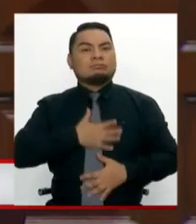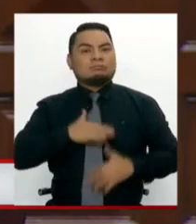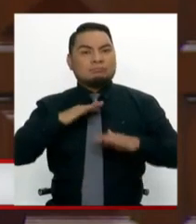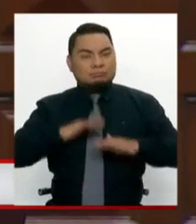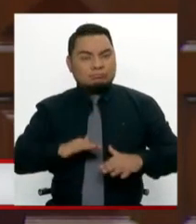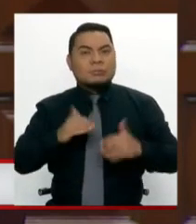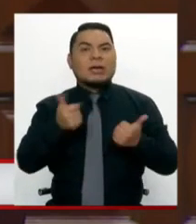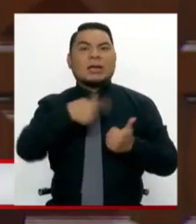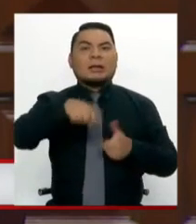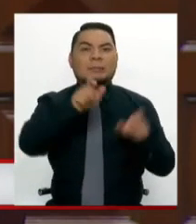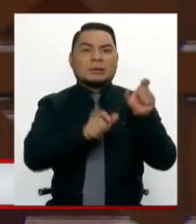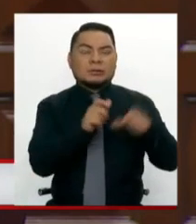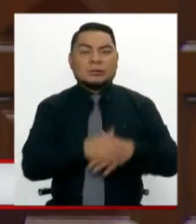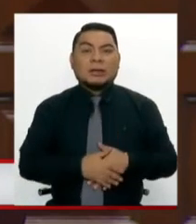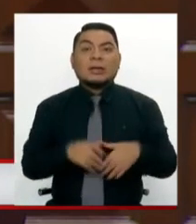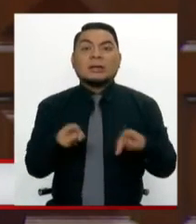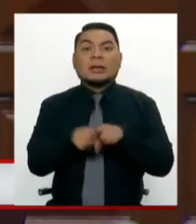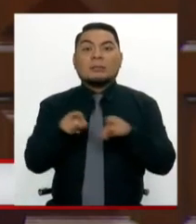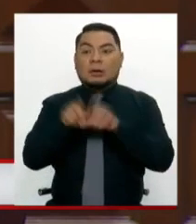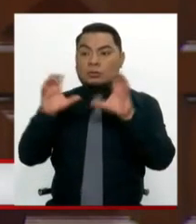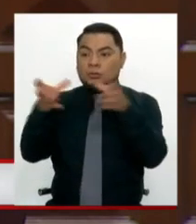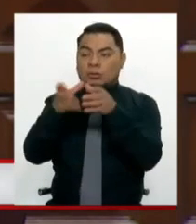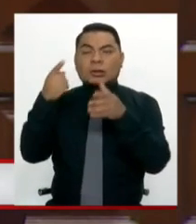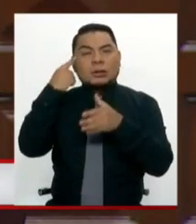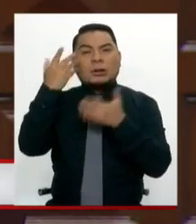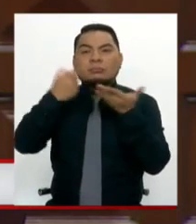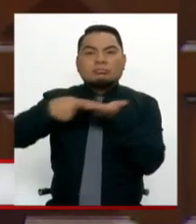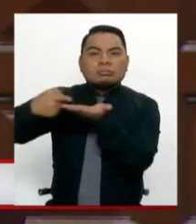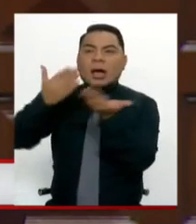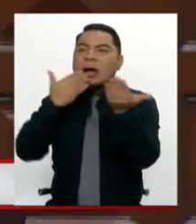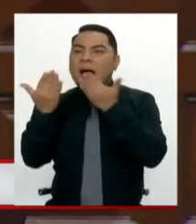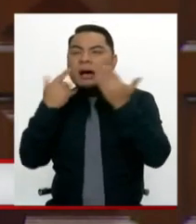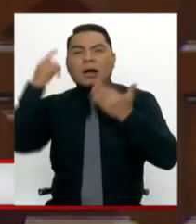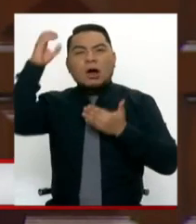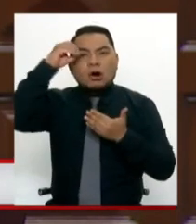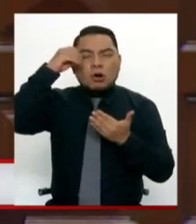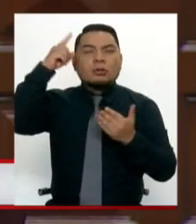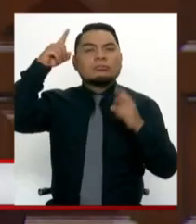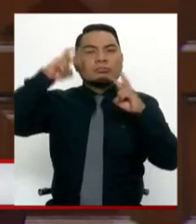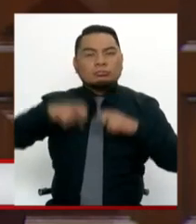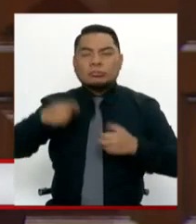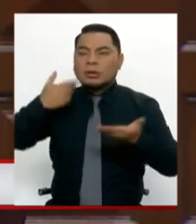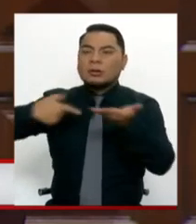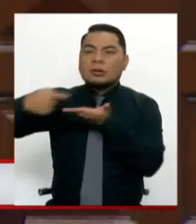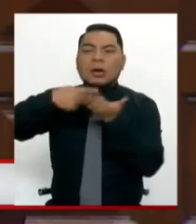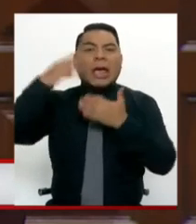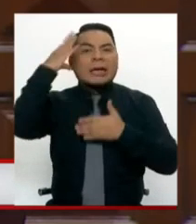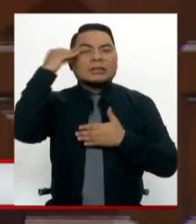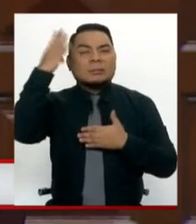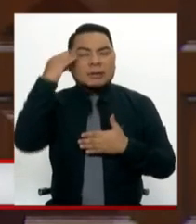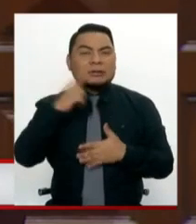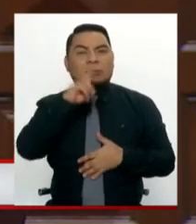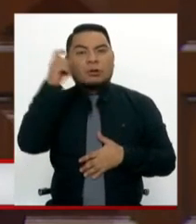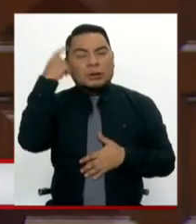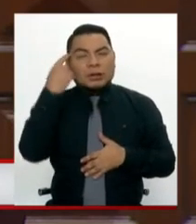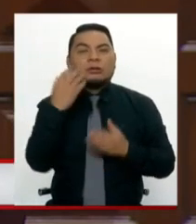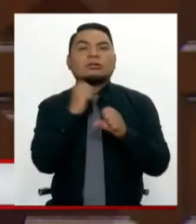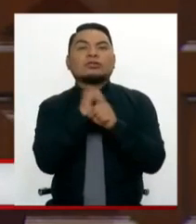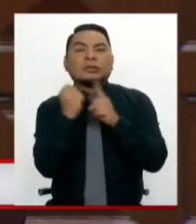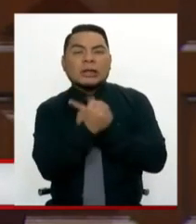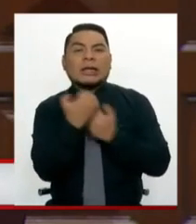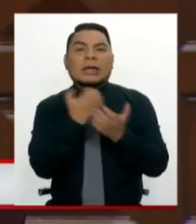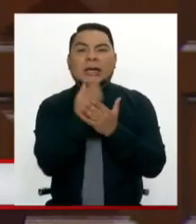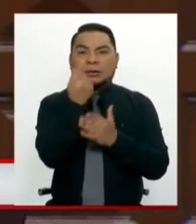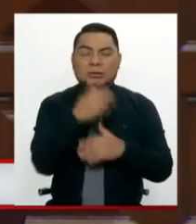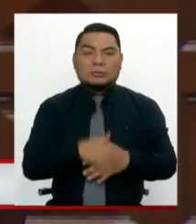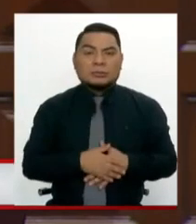personas. A su vez, es un foro de análisis, discusión y difusión de experiencias en políticas sociales y económicas.